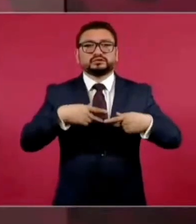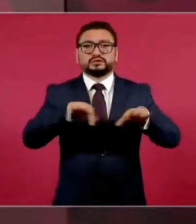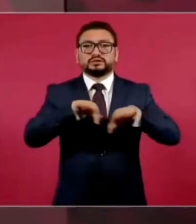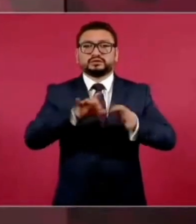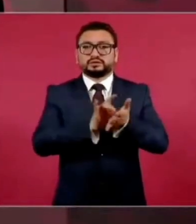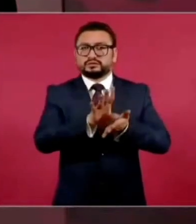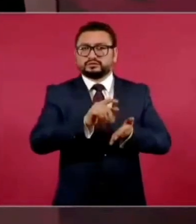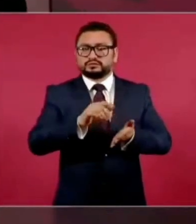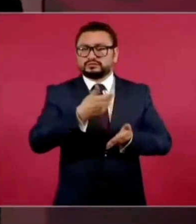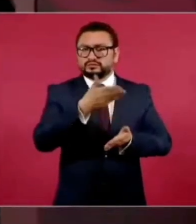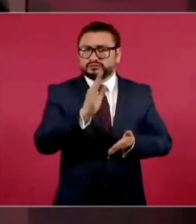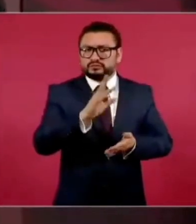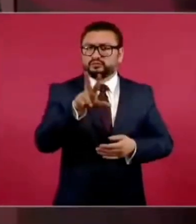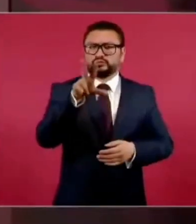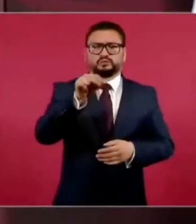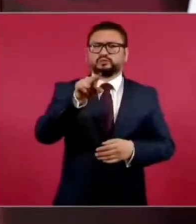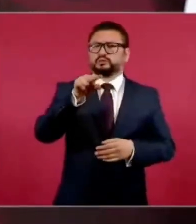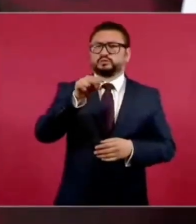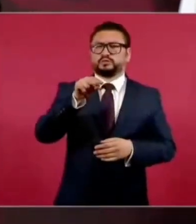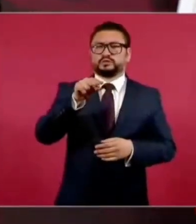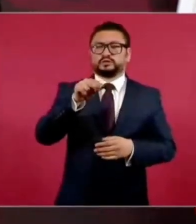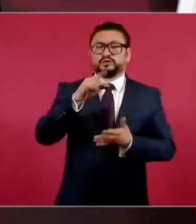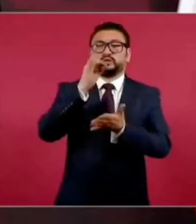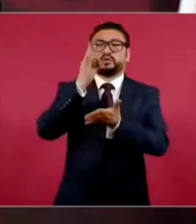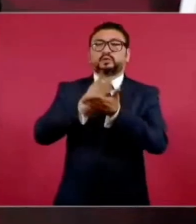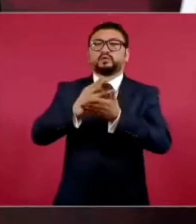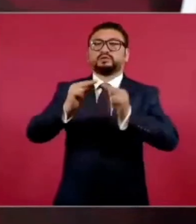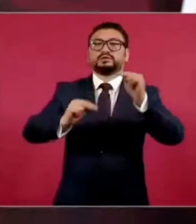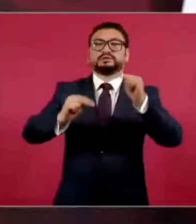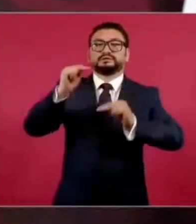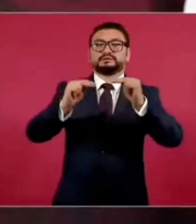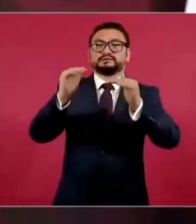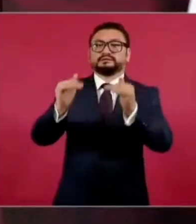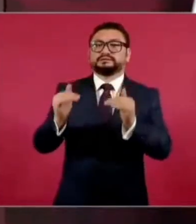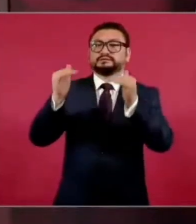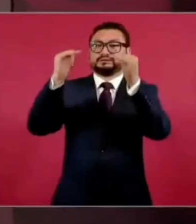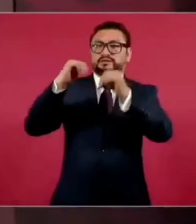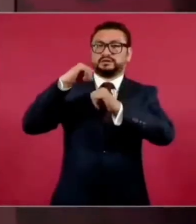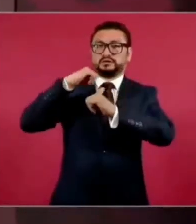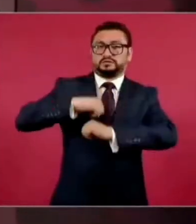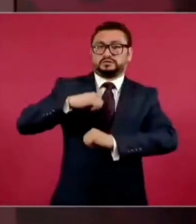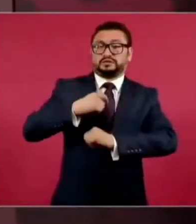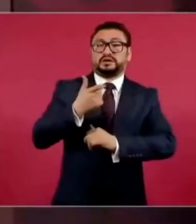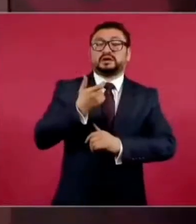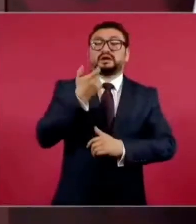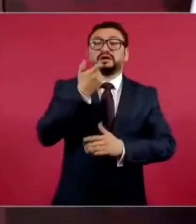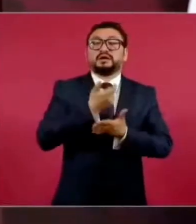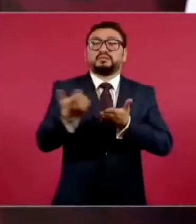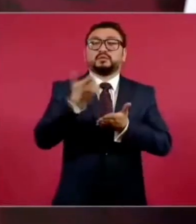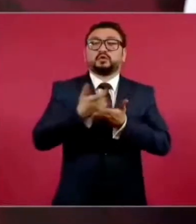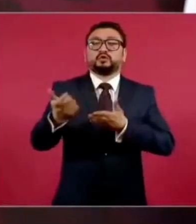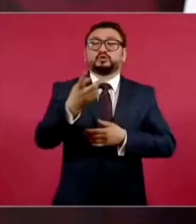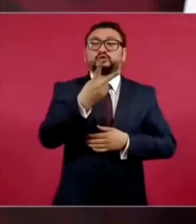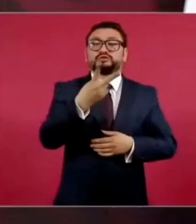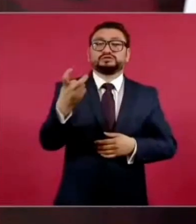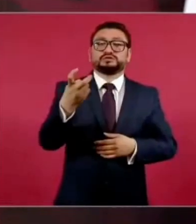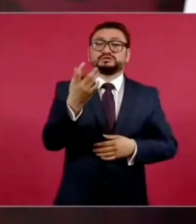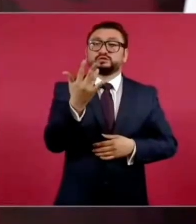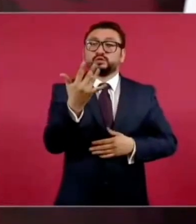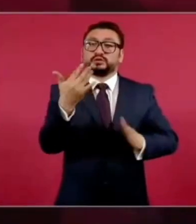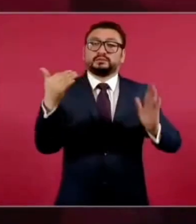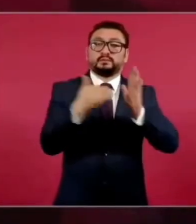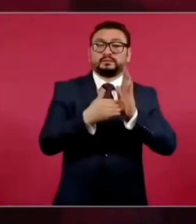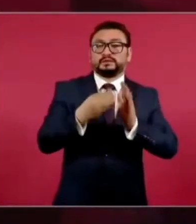nada más son los de arriba que ganan 250, 300 mil